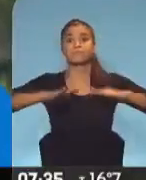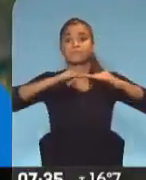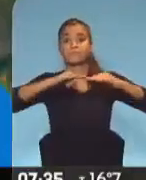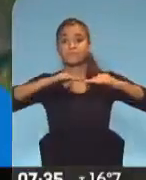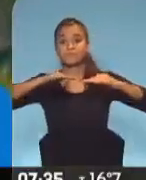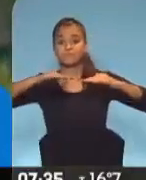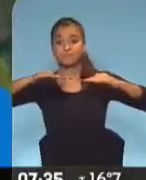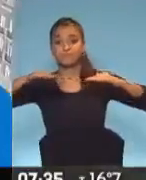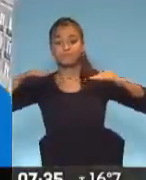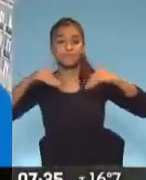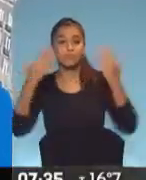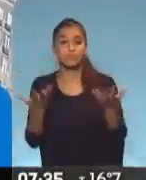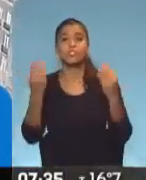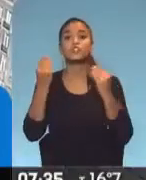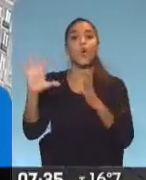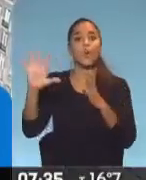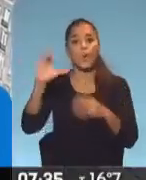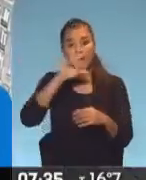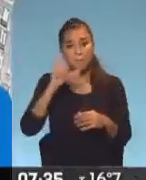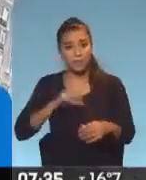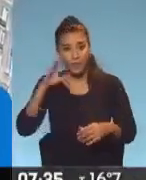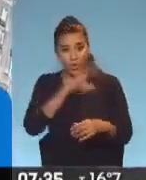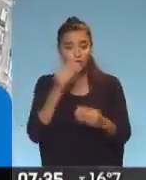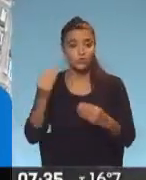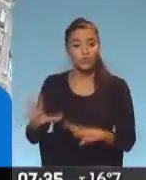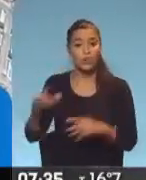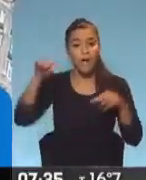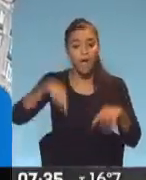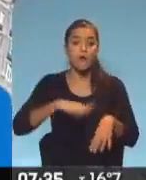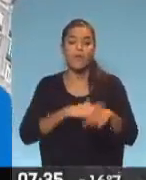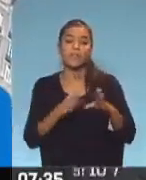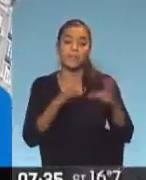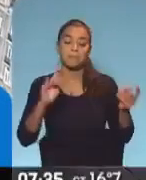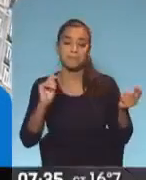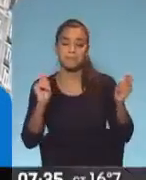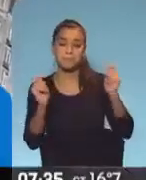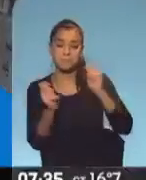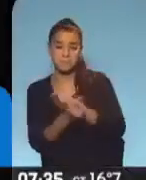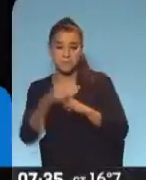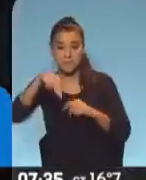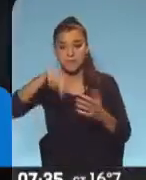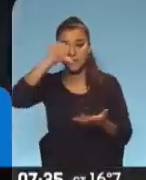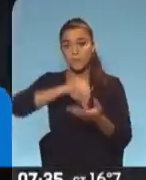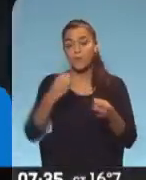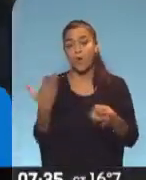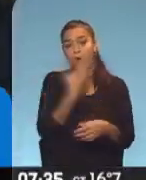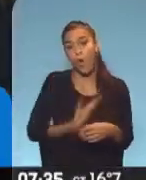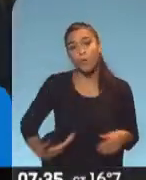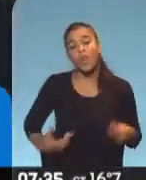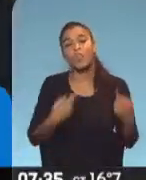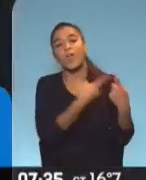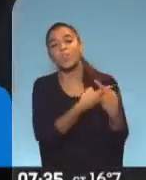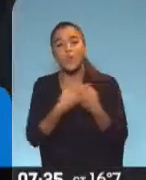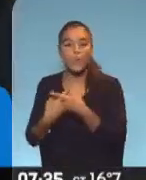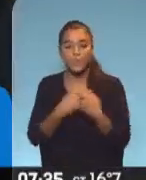al pararse el mundo, empezó a sobrar petróleo. Y estamos en una etapa de transición en nuestro país. ¿Por qué? Porque en el gobierno se está discutiendo